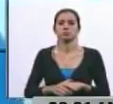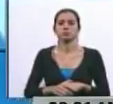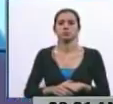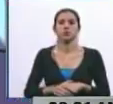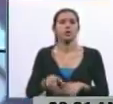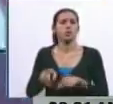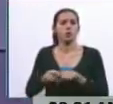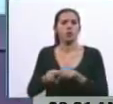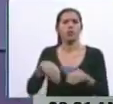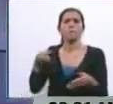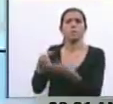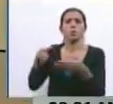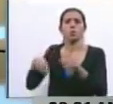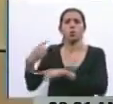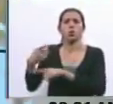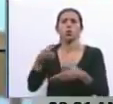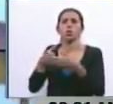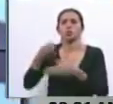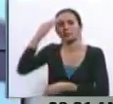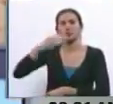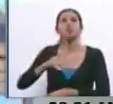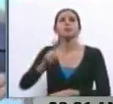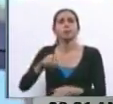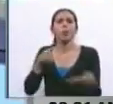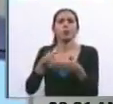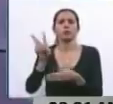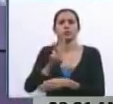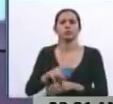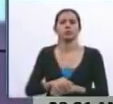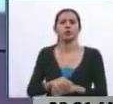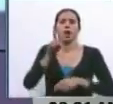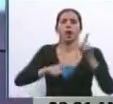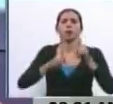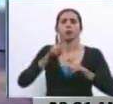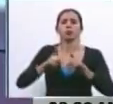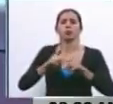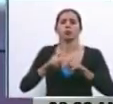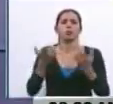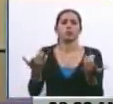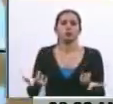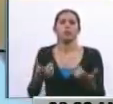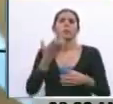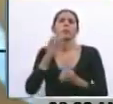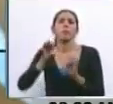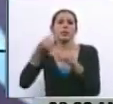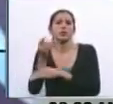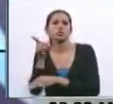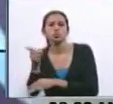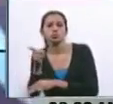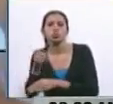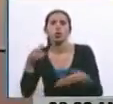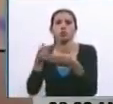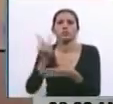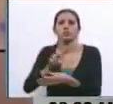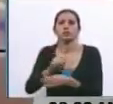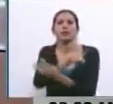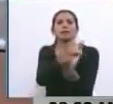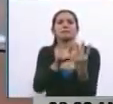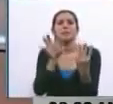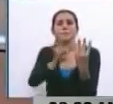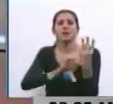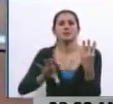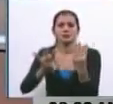Fuerza Armada Nacional Bolivariana, también se ataca a Venezuela desde corrientes internacionales, desde Mercosur específicamente, con esta trilogía del